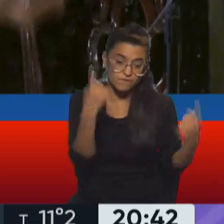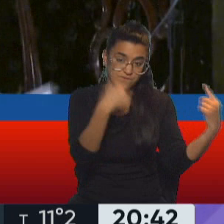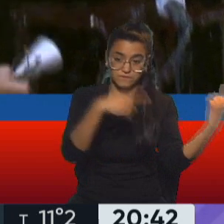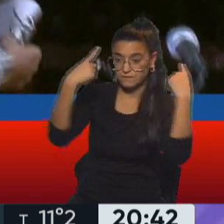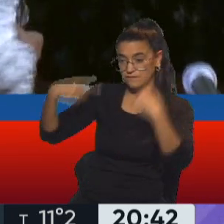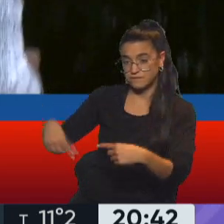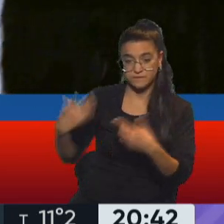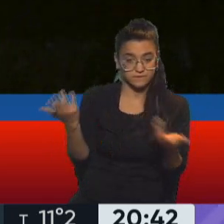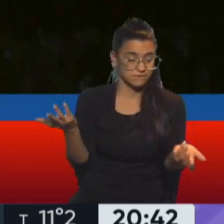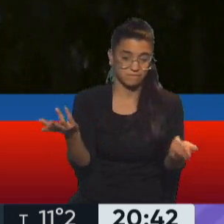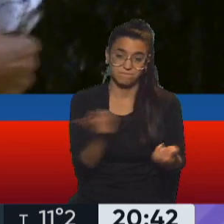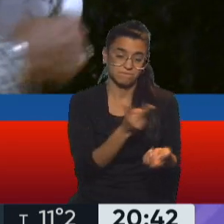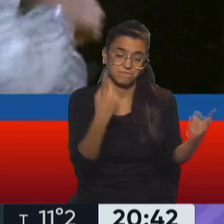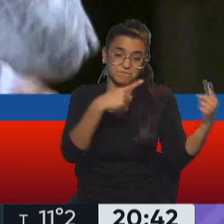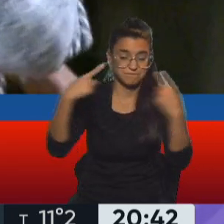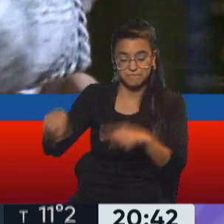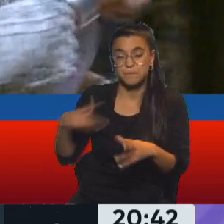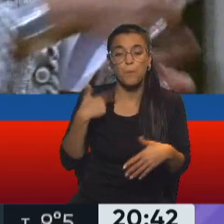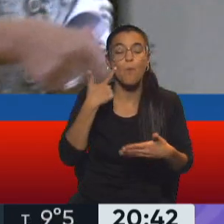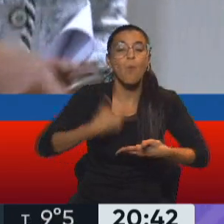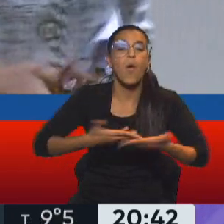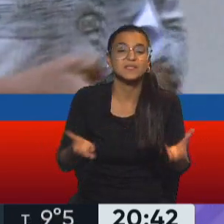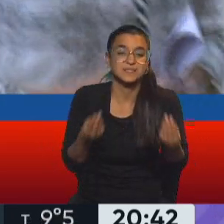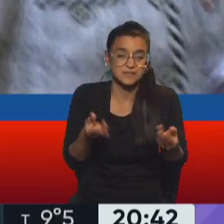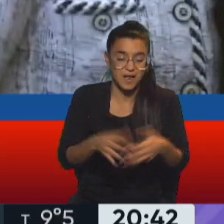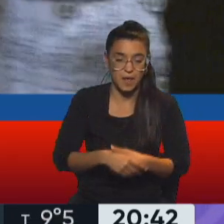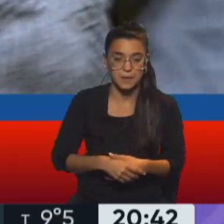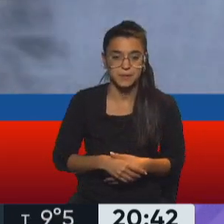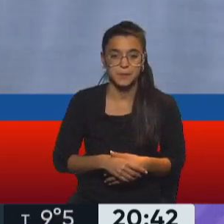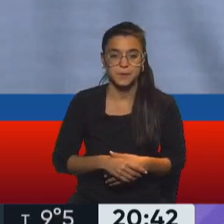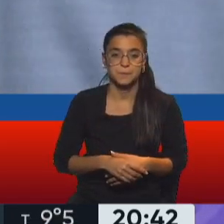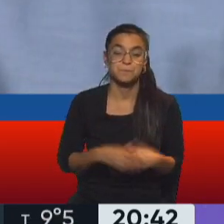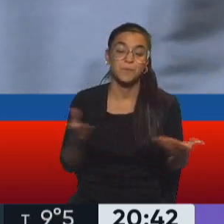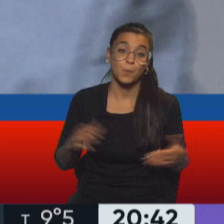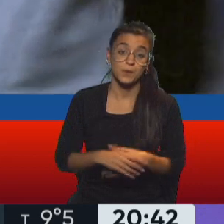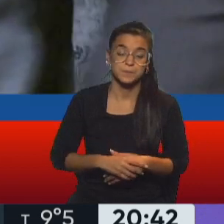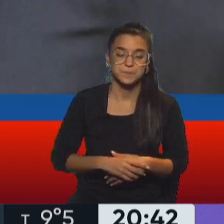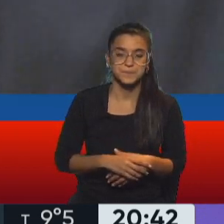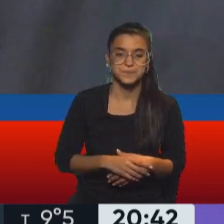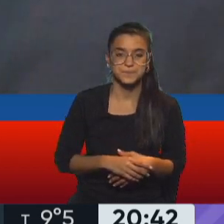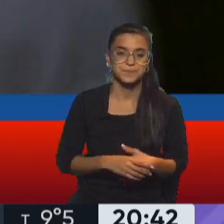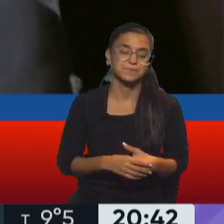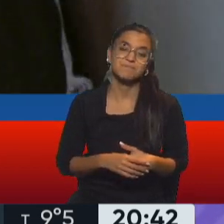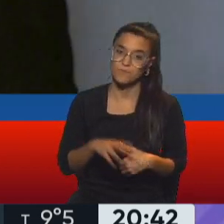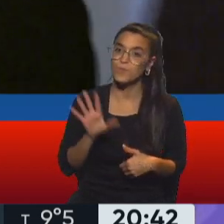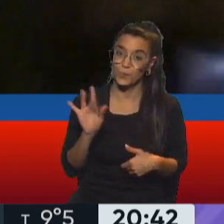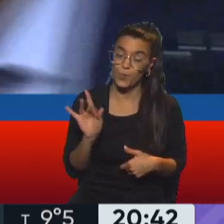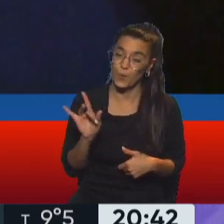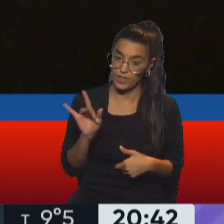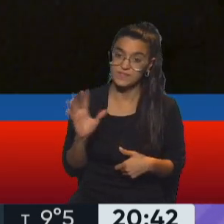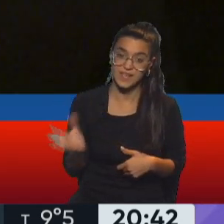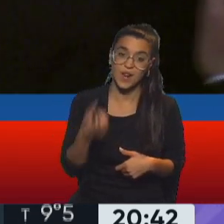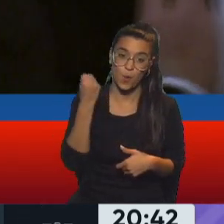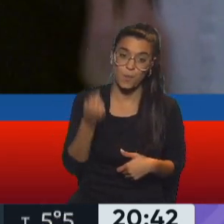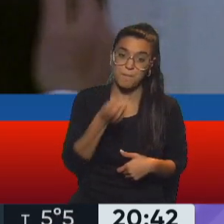totalmente diferente, lo que demuestra que, bueno, va a ser muy difícil recuperar